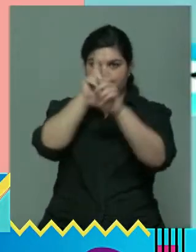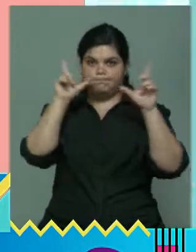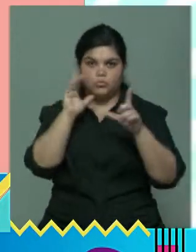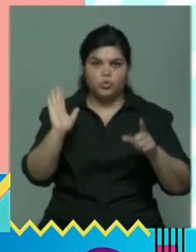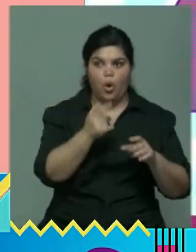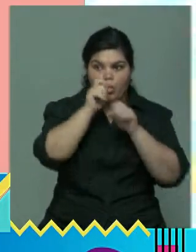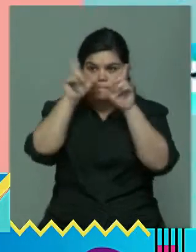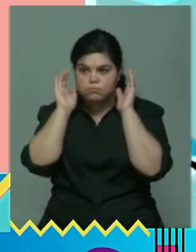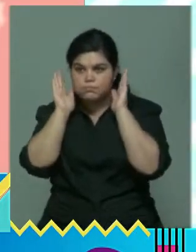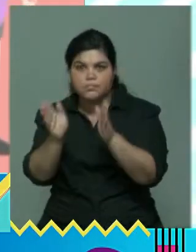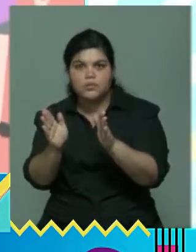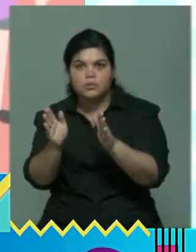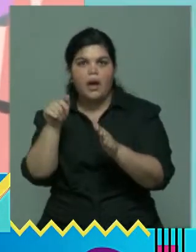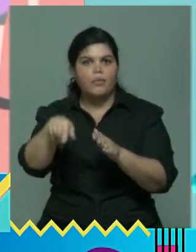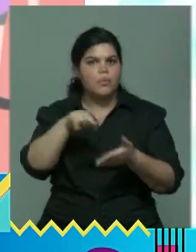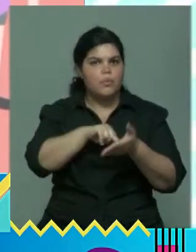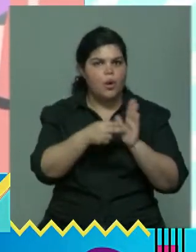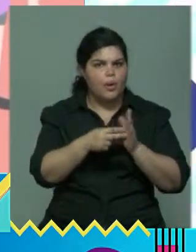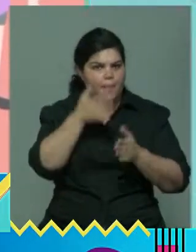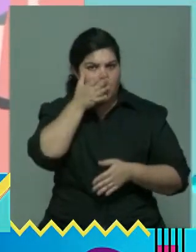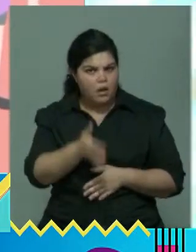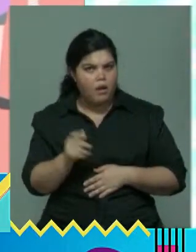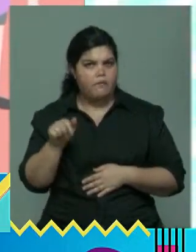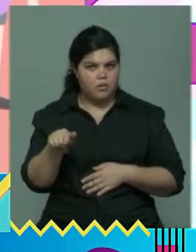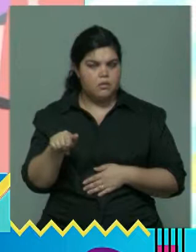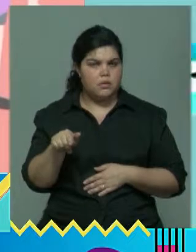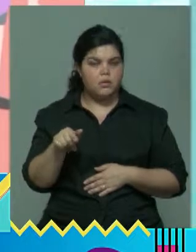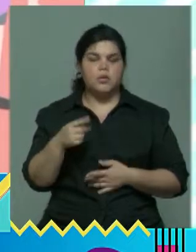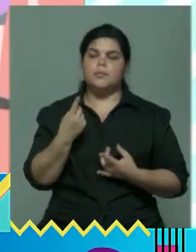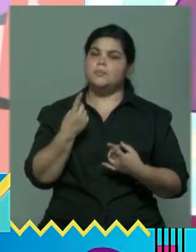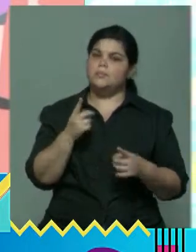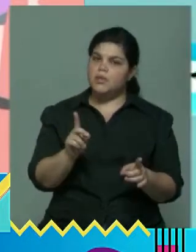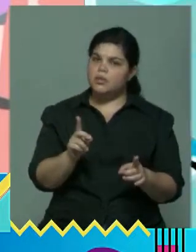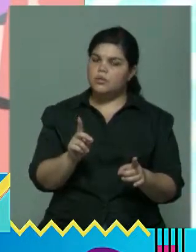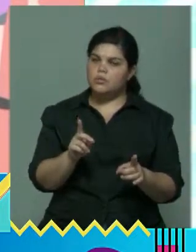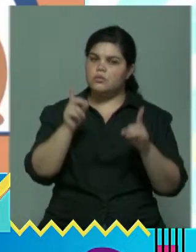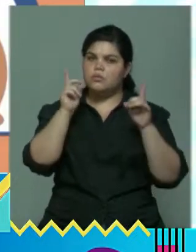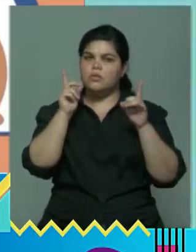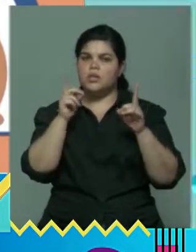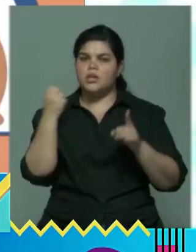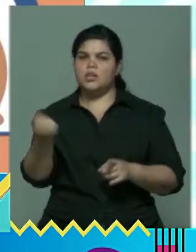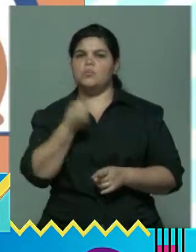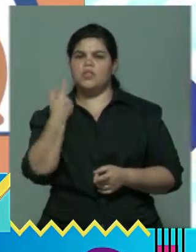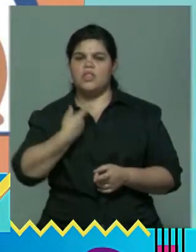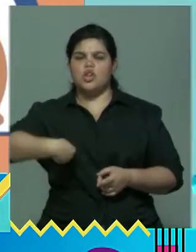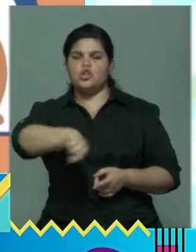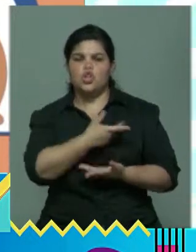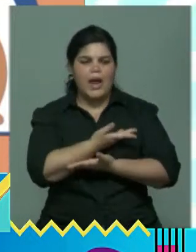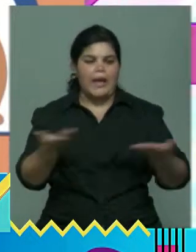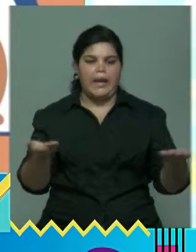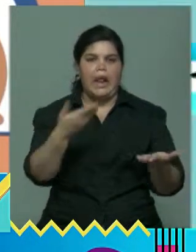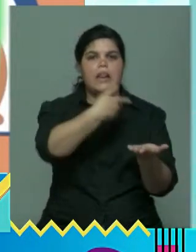y decimos en qué problema estamos, ¿sí? Pero bueno, tal vez hay que ver un poco un abanico general de cómo estamos en discriminación en